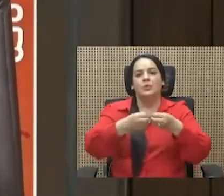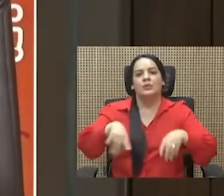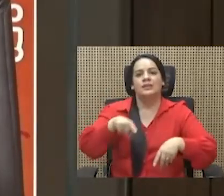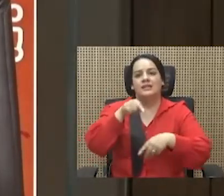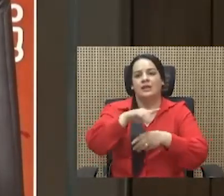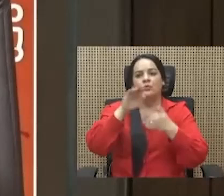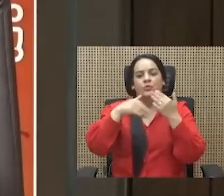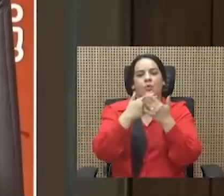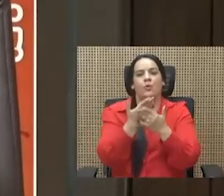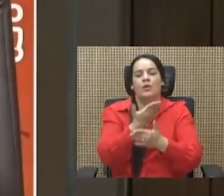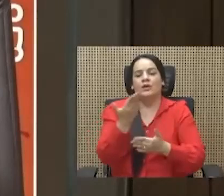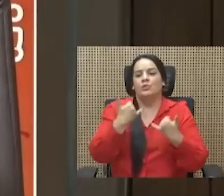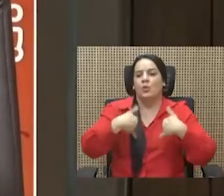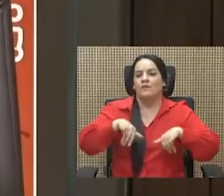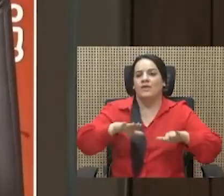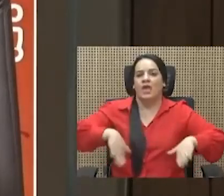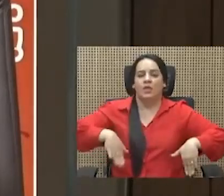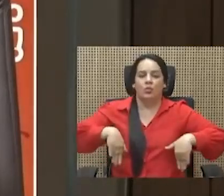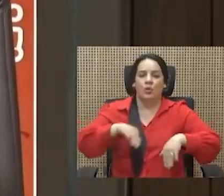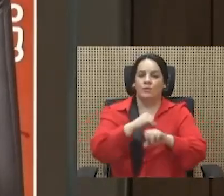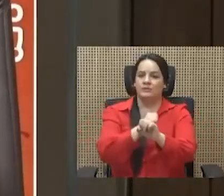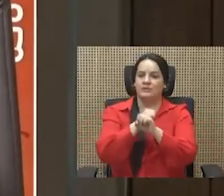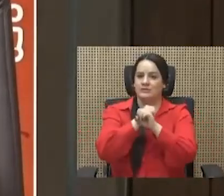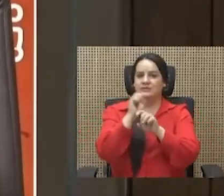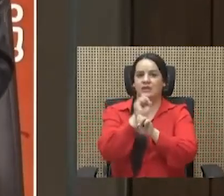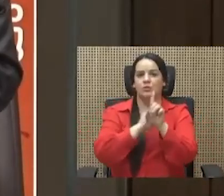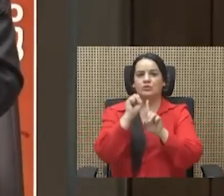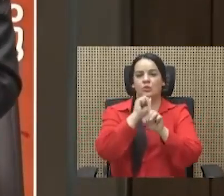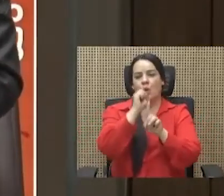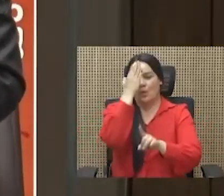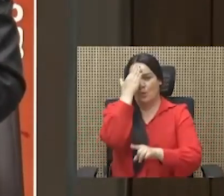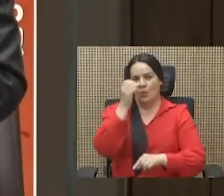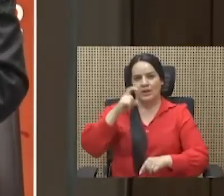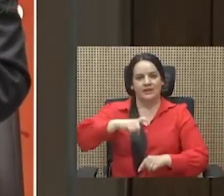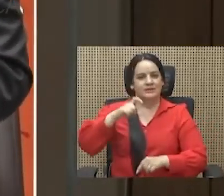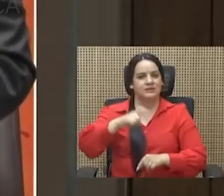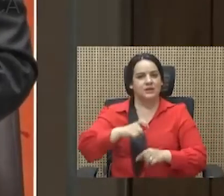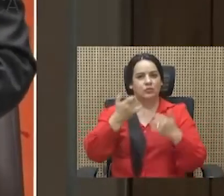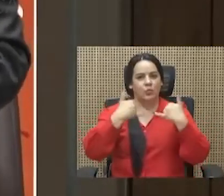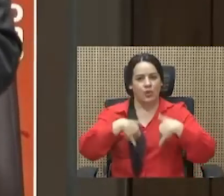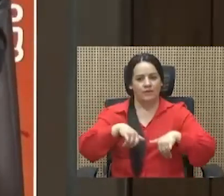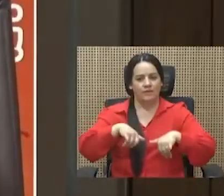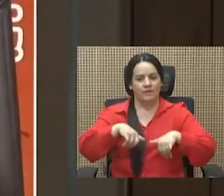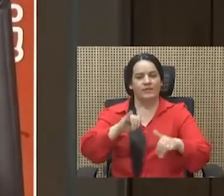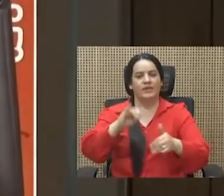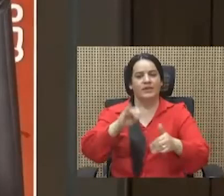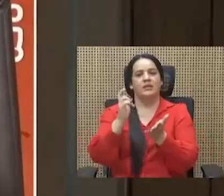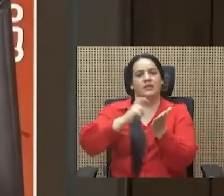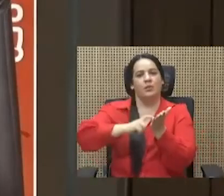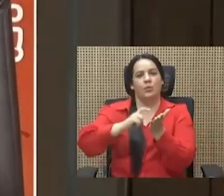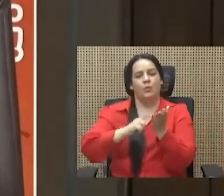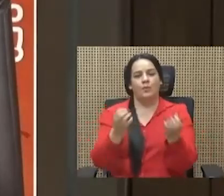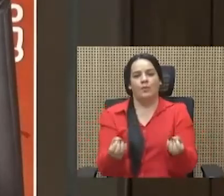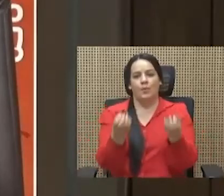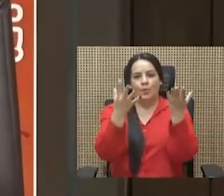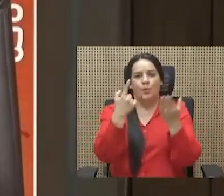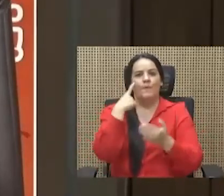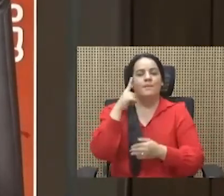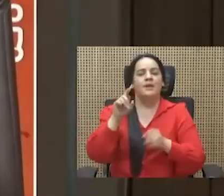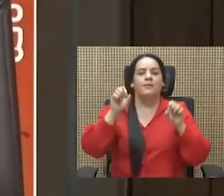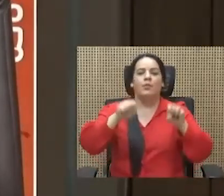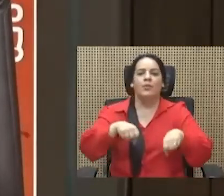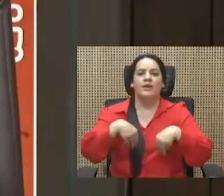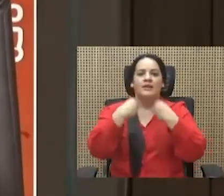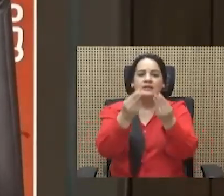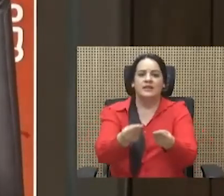la situación, porque necesitamos todavía reducir el endeudamiento público para poder destinar los recursos que hoy se